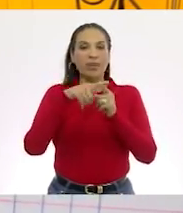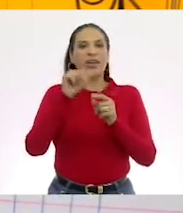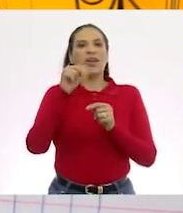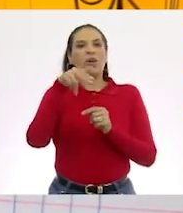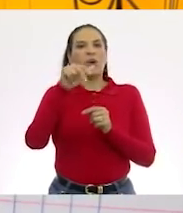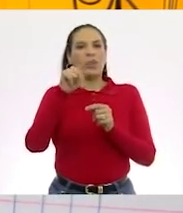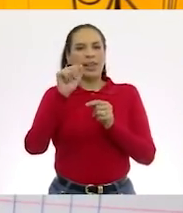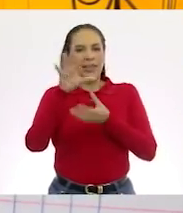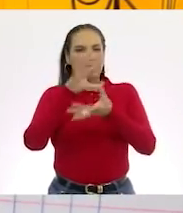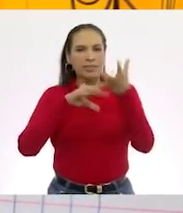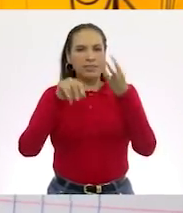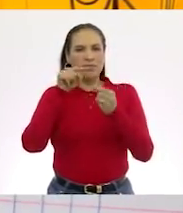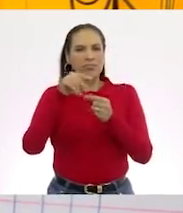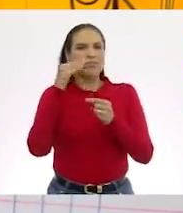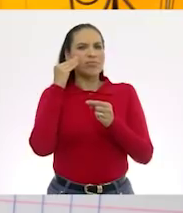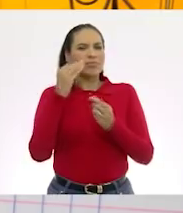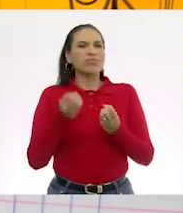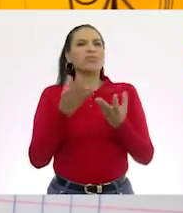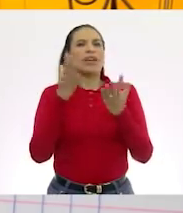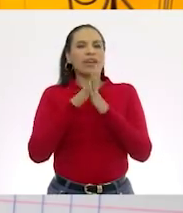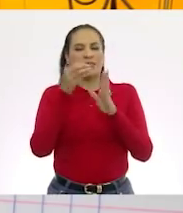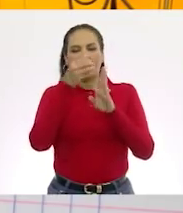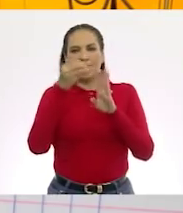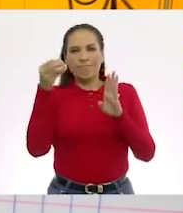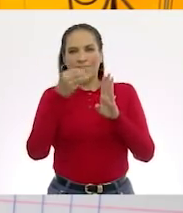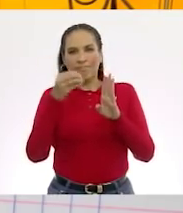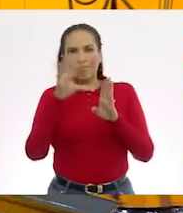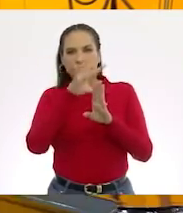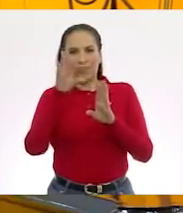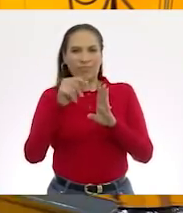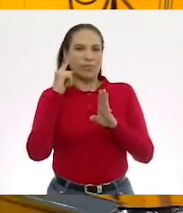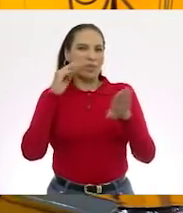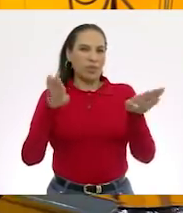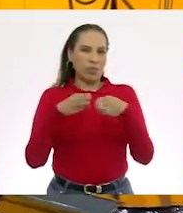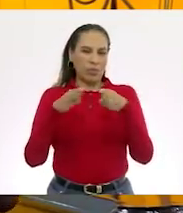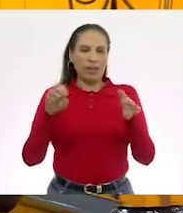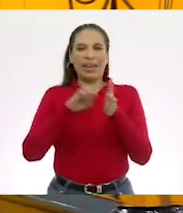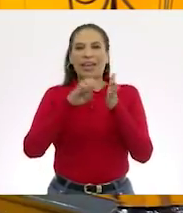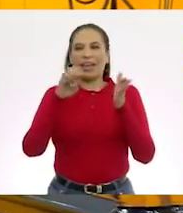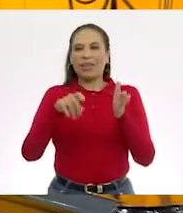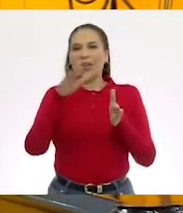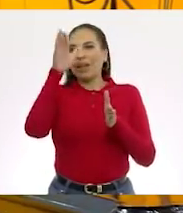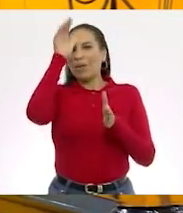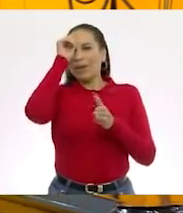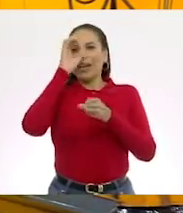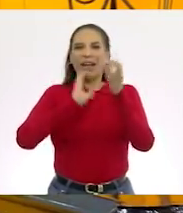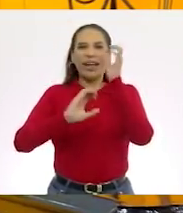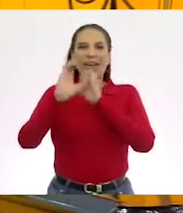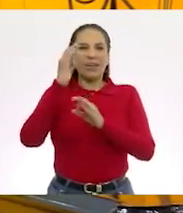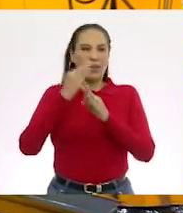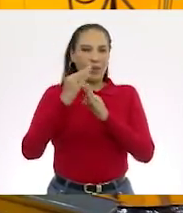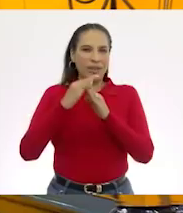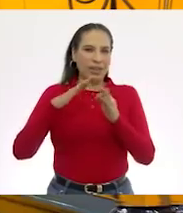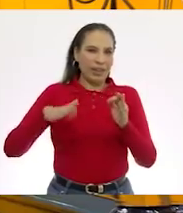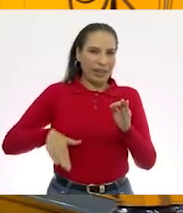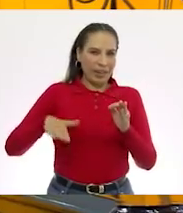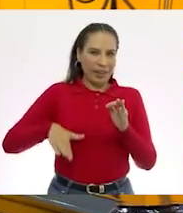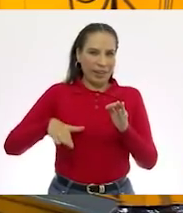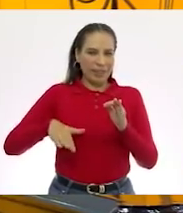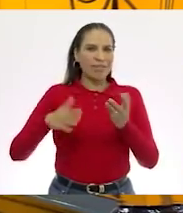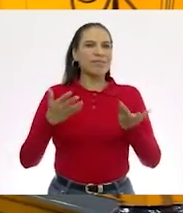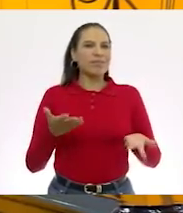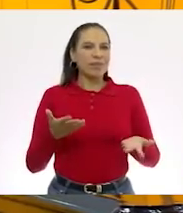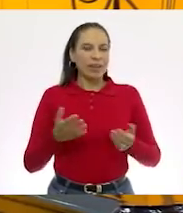y sus duraciones hacen frases musicales. Como por ejemplo, ¿se acuerda la canción que acabamos de tocar al principio del